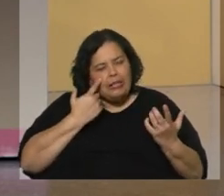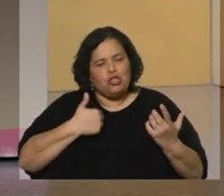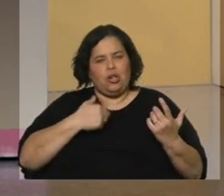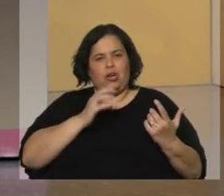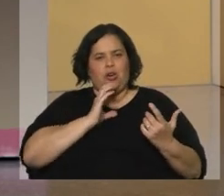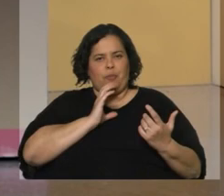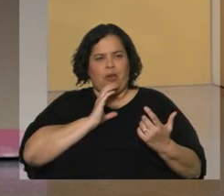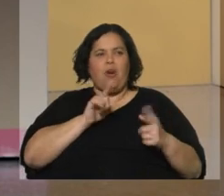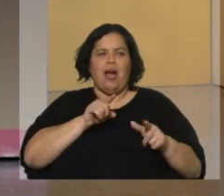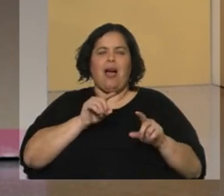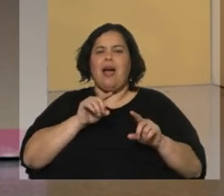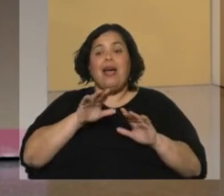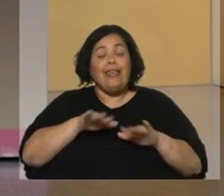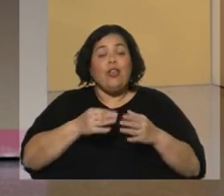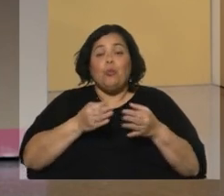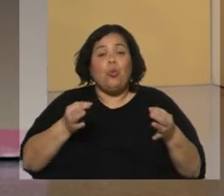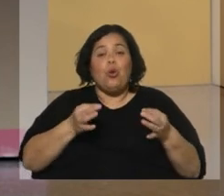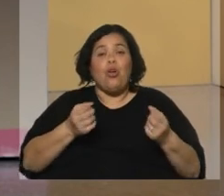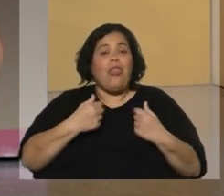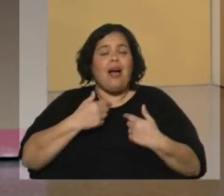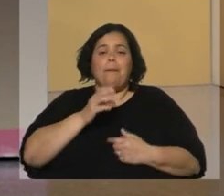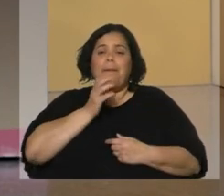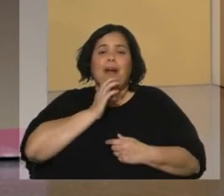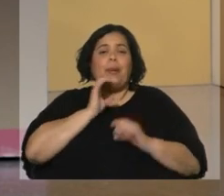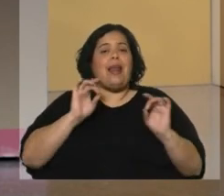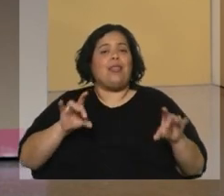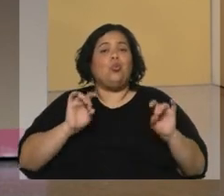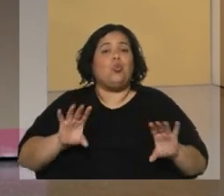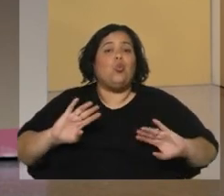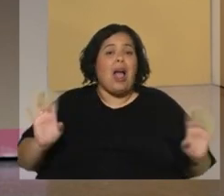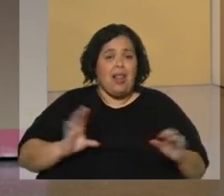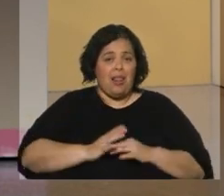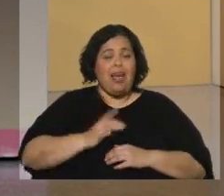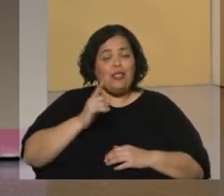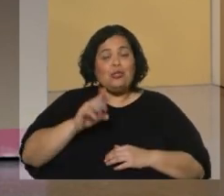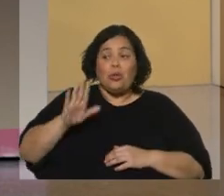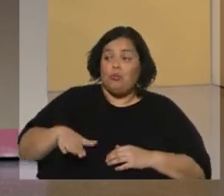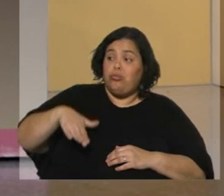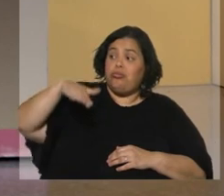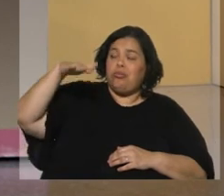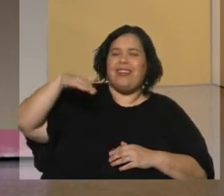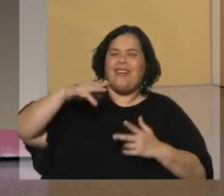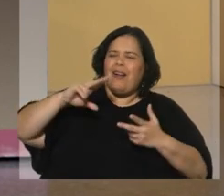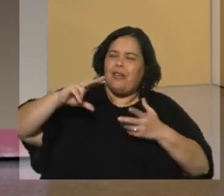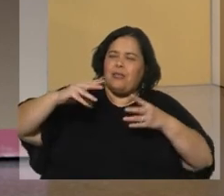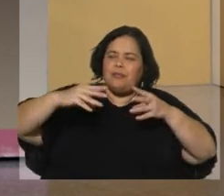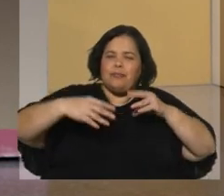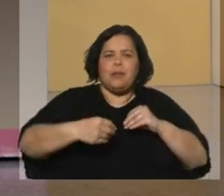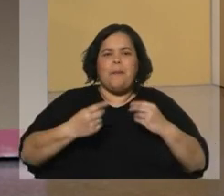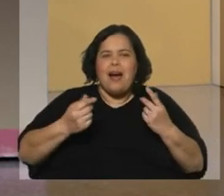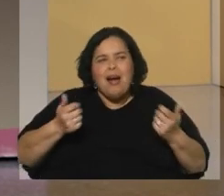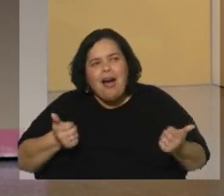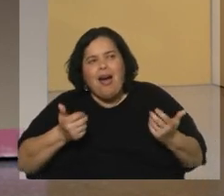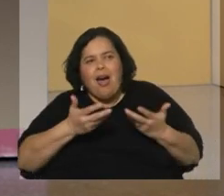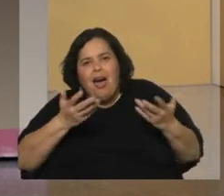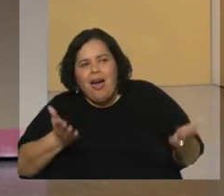reír más gracioso vas a hacer y uno cuando va creciendo va adquiriendo mecanismos y formas para tratar de de coaccionar